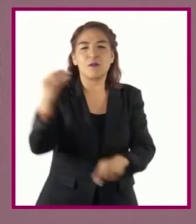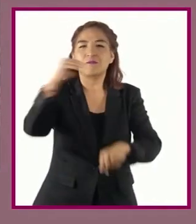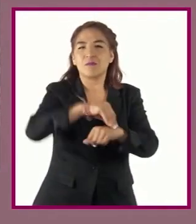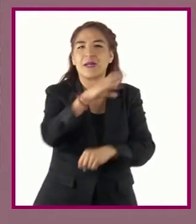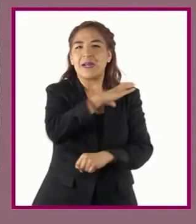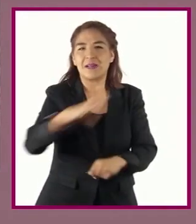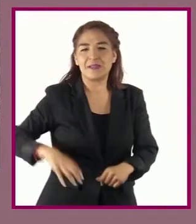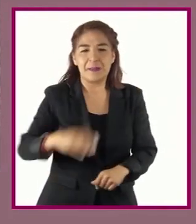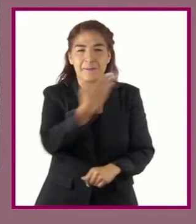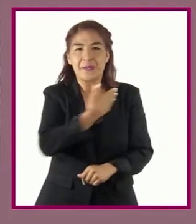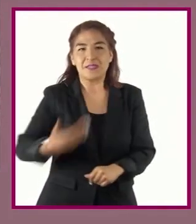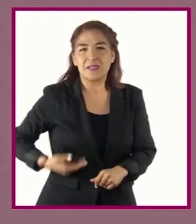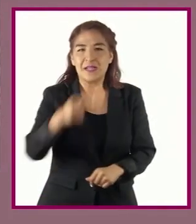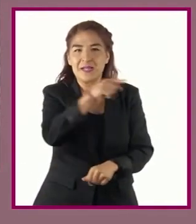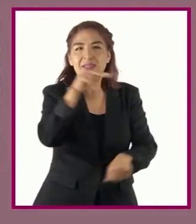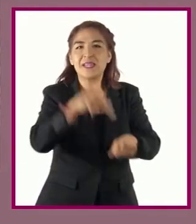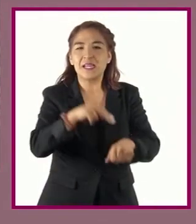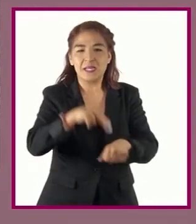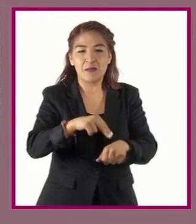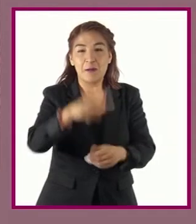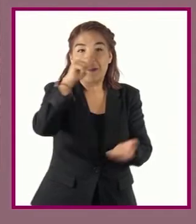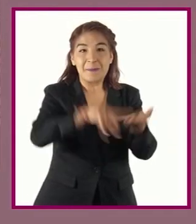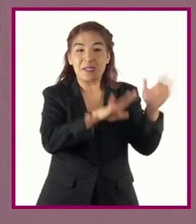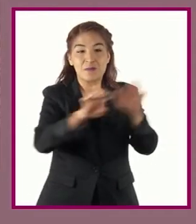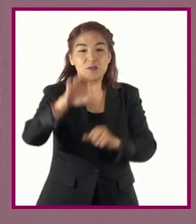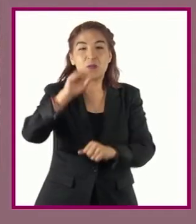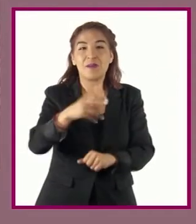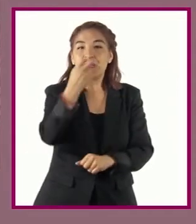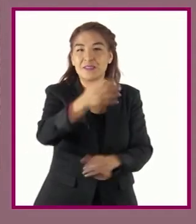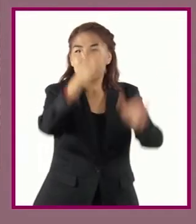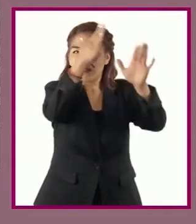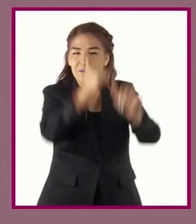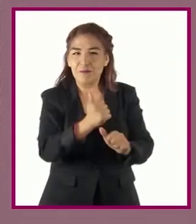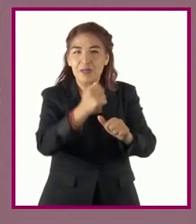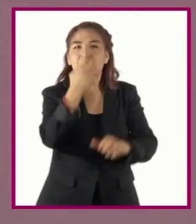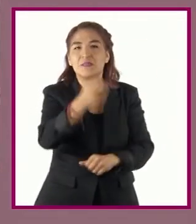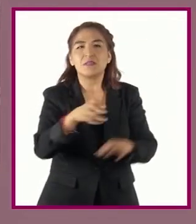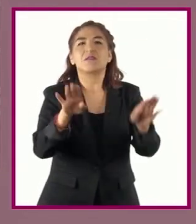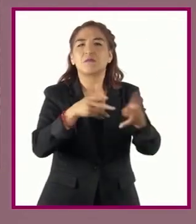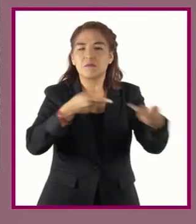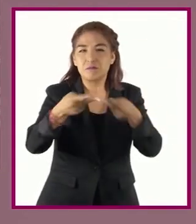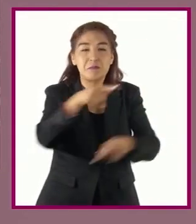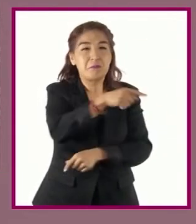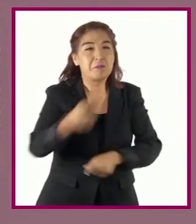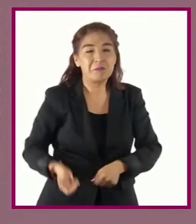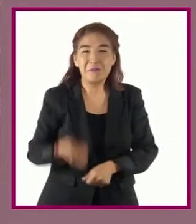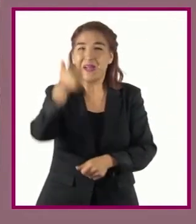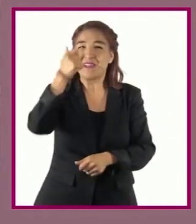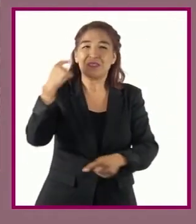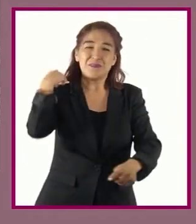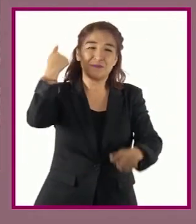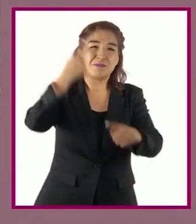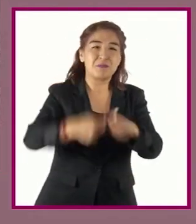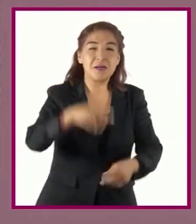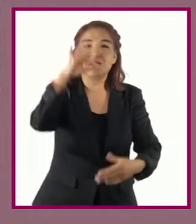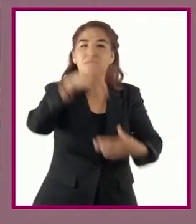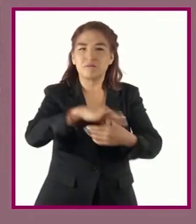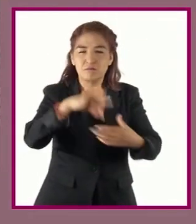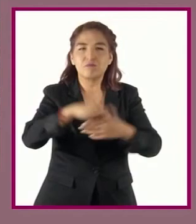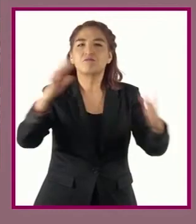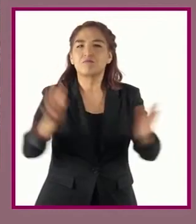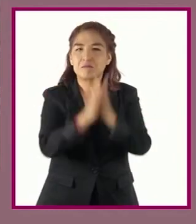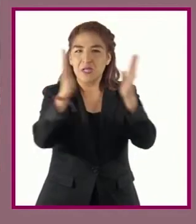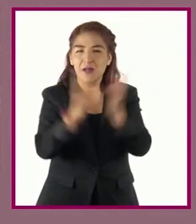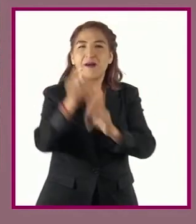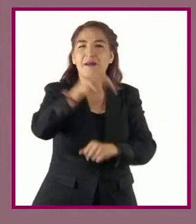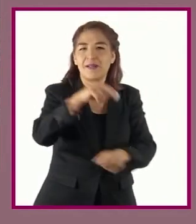Nicaragua. En 1990, gracias a los acuerdos de Esquipulas II, se realizaron por primera vez en mucho tiempo elecciones democráticas en